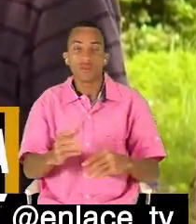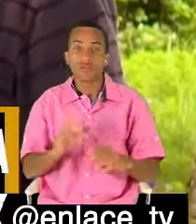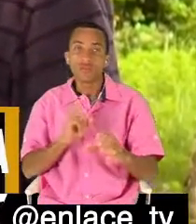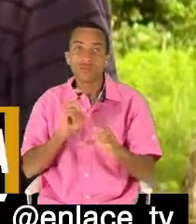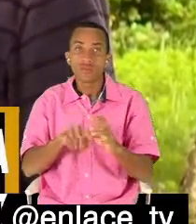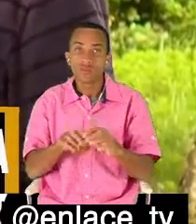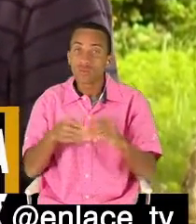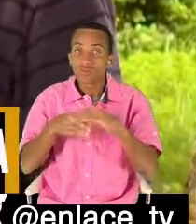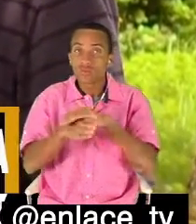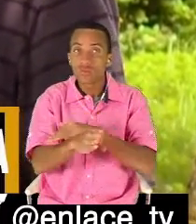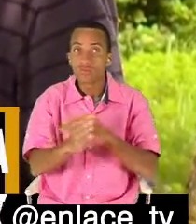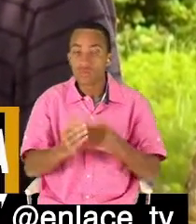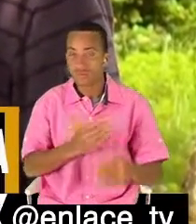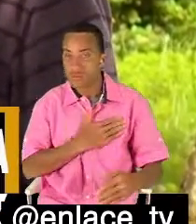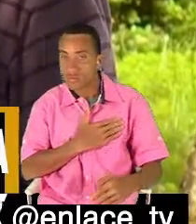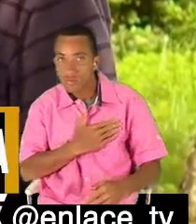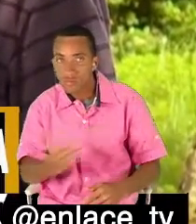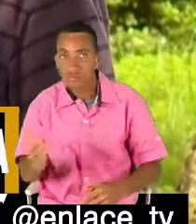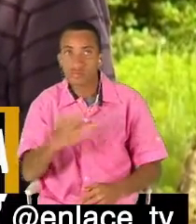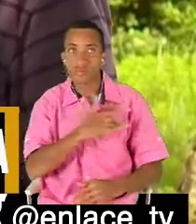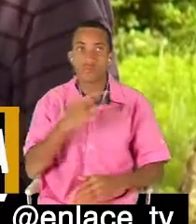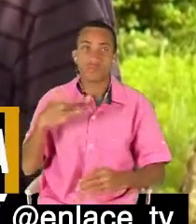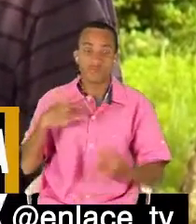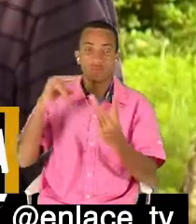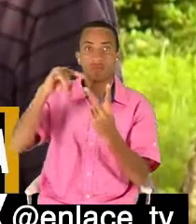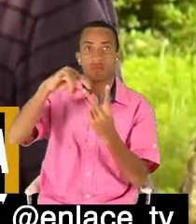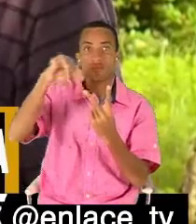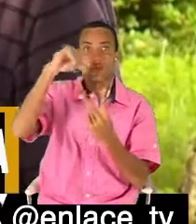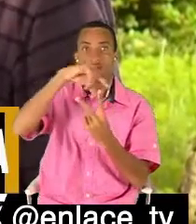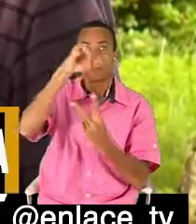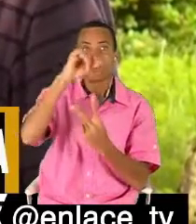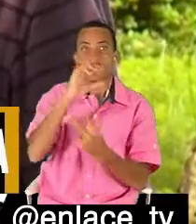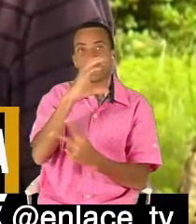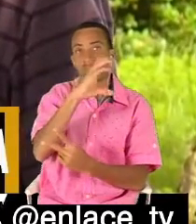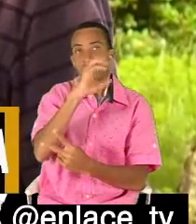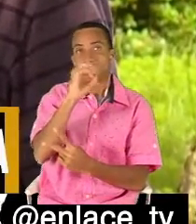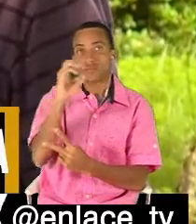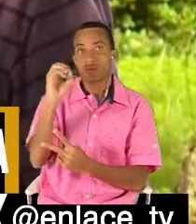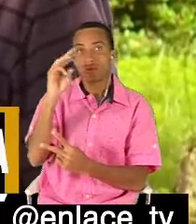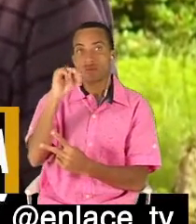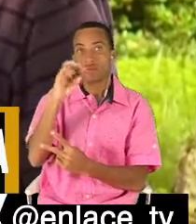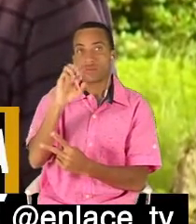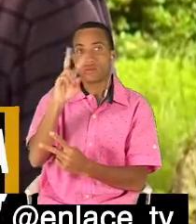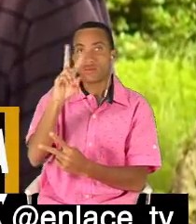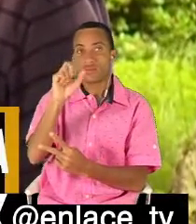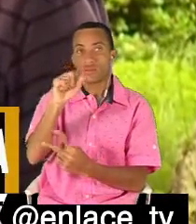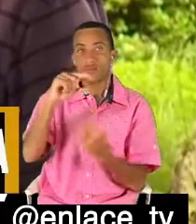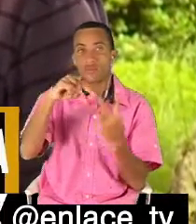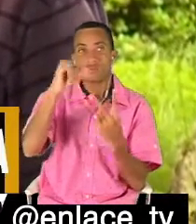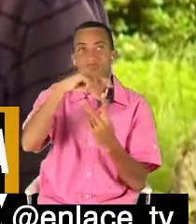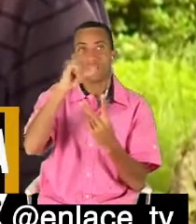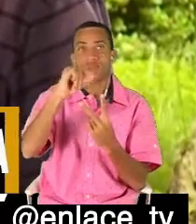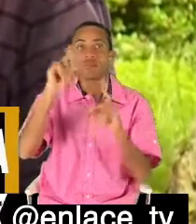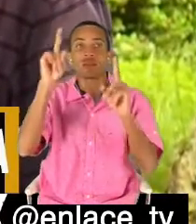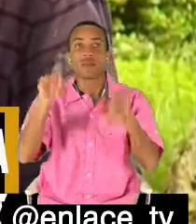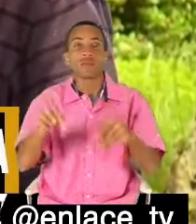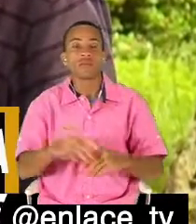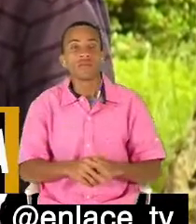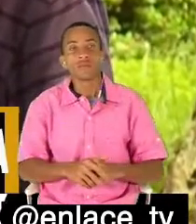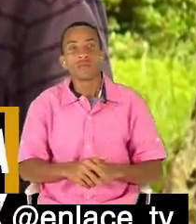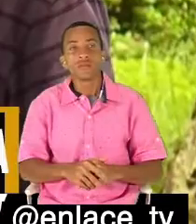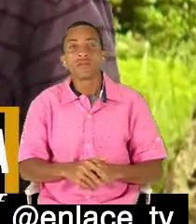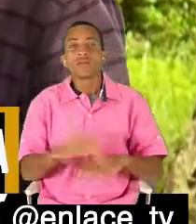Prestadora de Servicios de Salud, Comeva. Aquí a mi lado se encuentra Rogelio Villarreal. Nos va a contar detalles precisamente de esta creación del comité. Ya